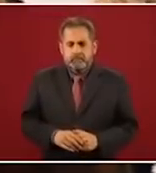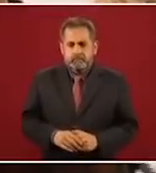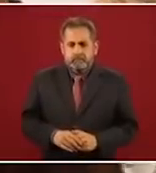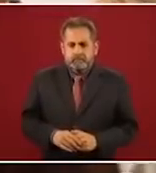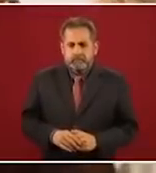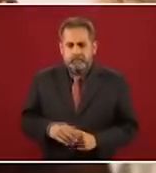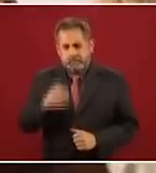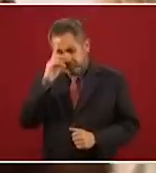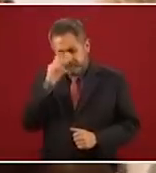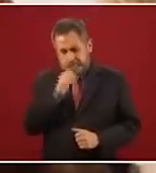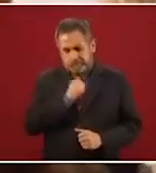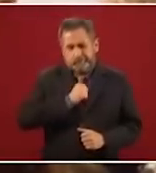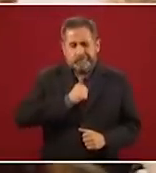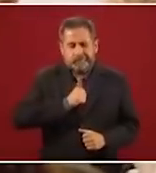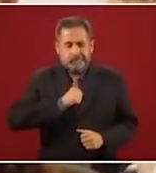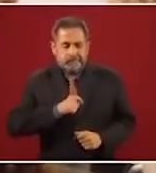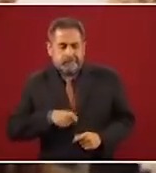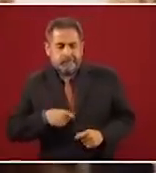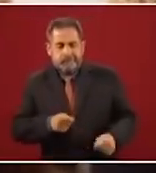No hay influencias, ¿eh? O sea,